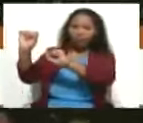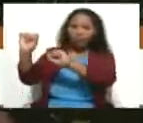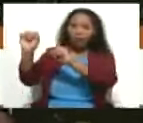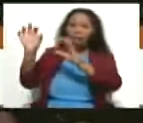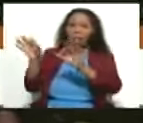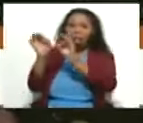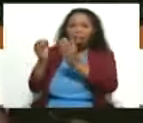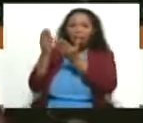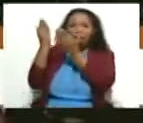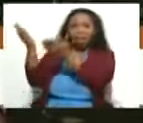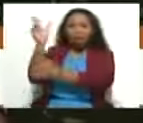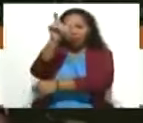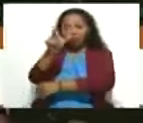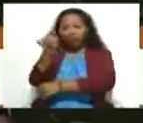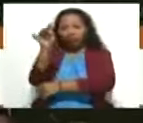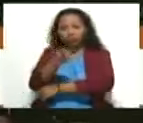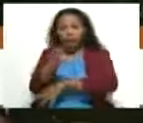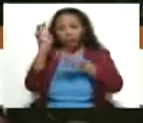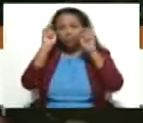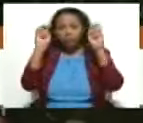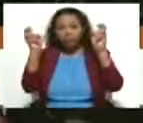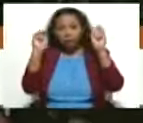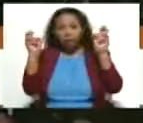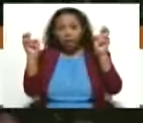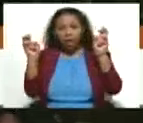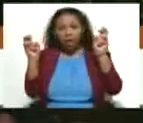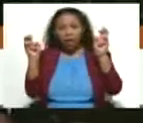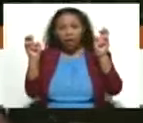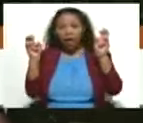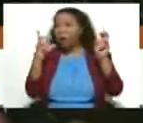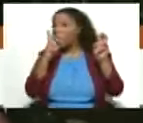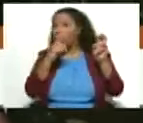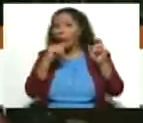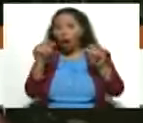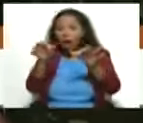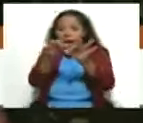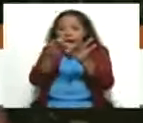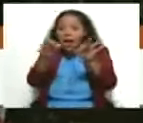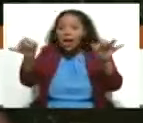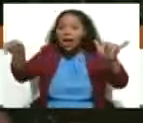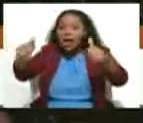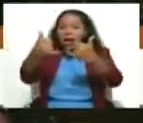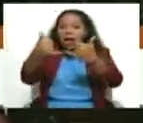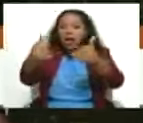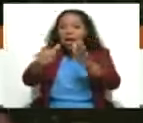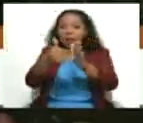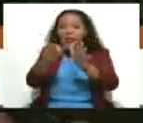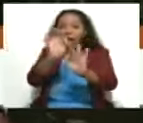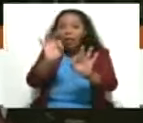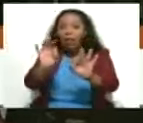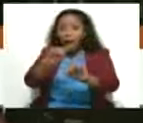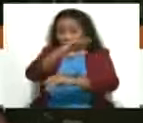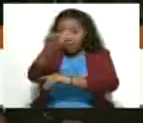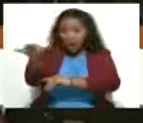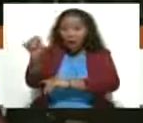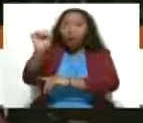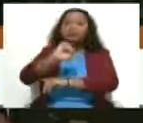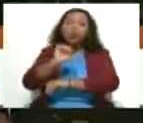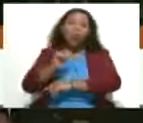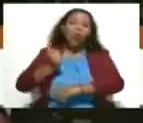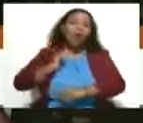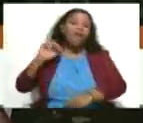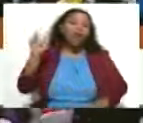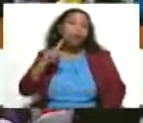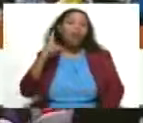Guyana de concesiones en áreas que no han sido delimitadas en el mar? Eso es sencillo, cualquier venezolano